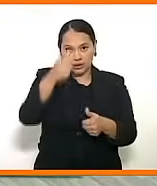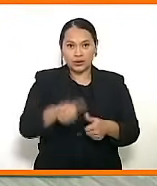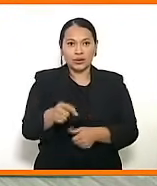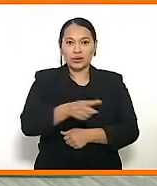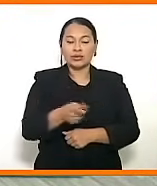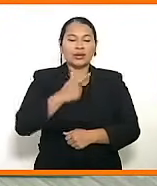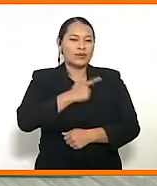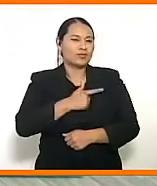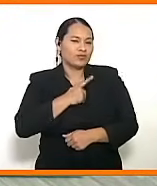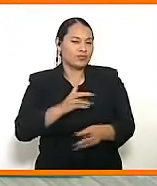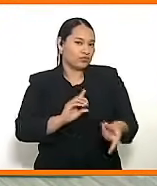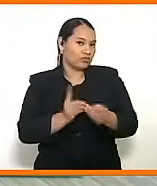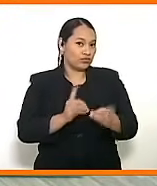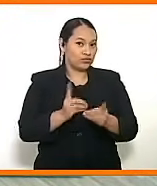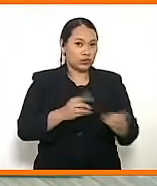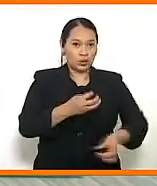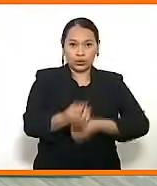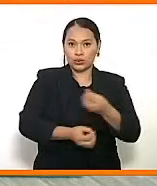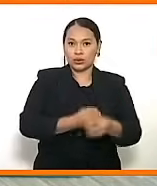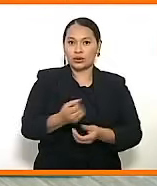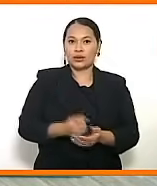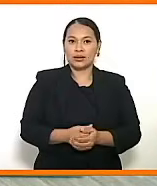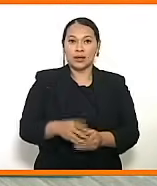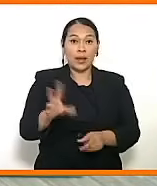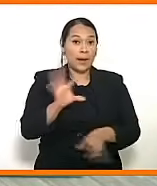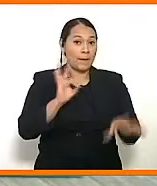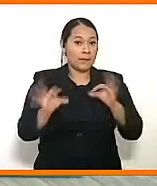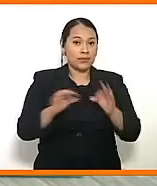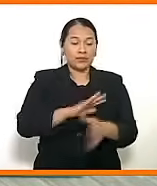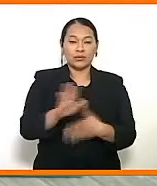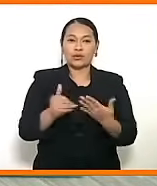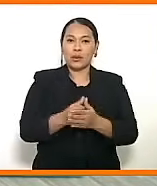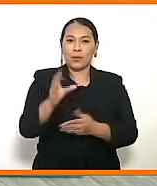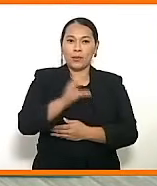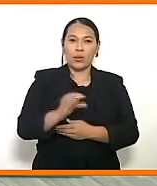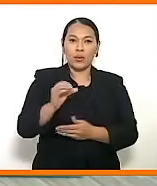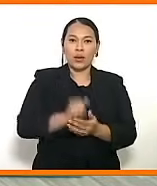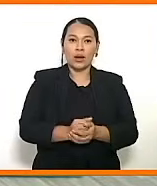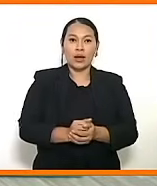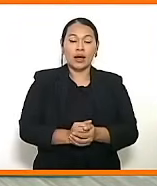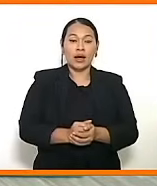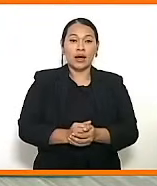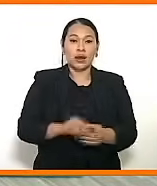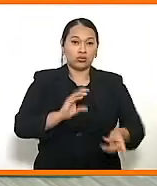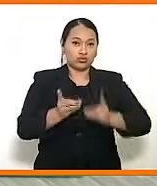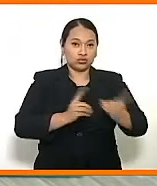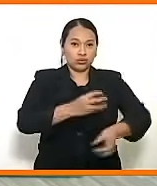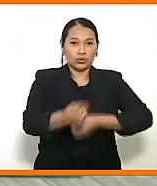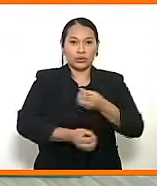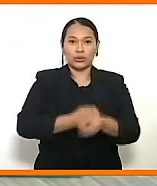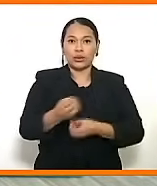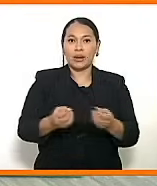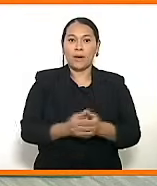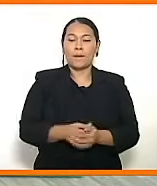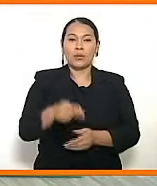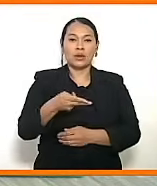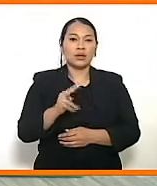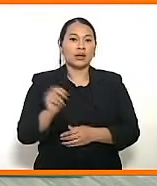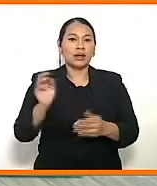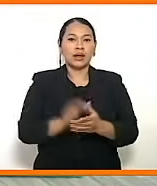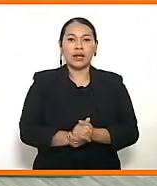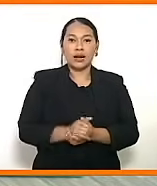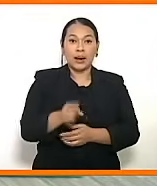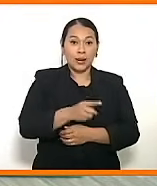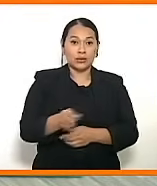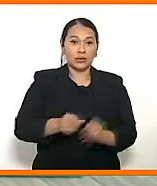los deportes. Es por eso que te invito a ingresar a aposemos.hn para armar tus combinadas de la Euro, la Copa América. Y lo mejor de